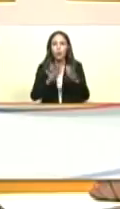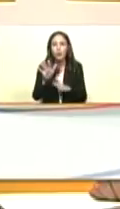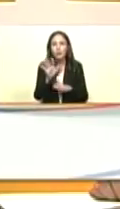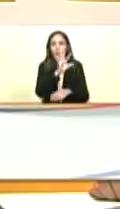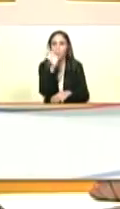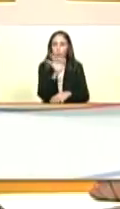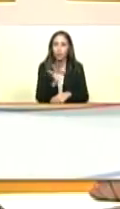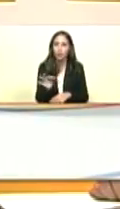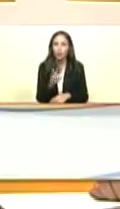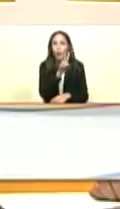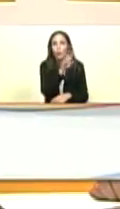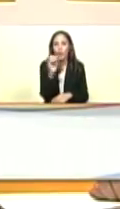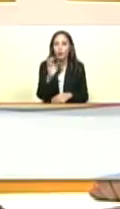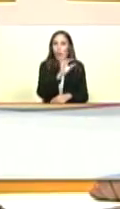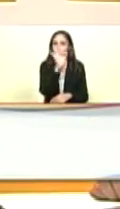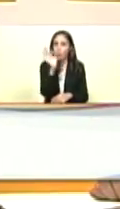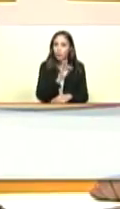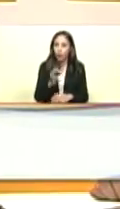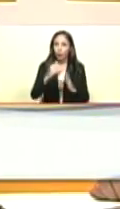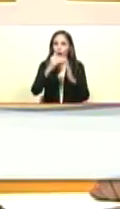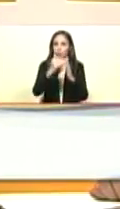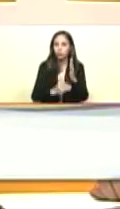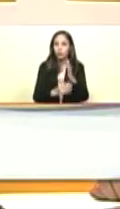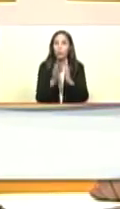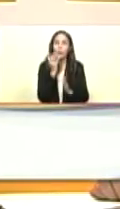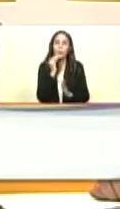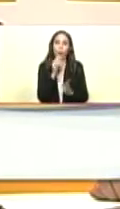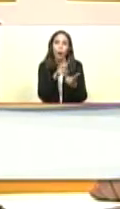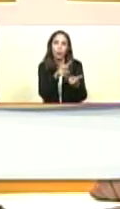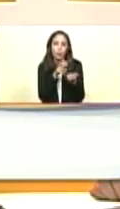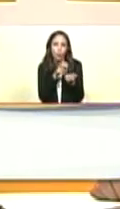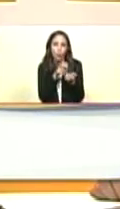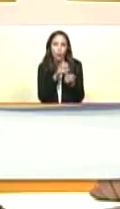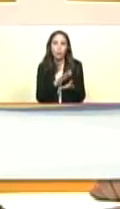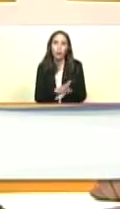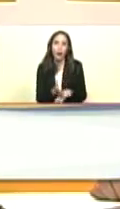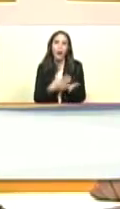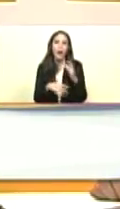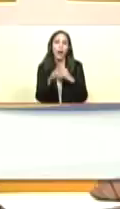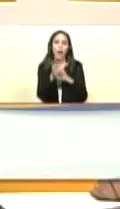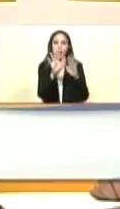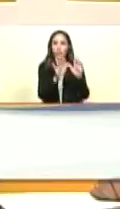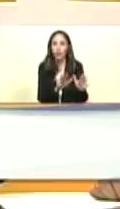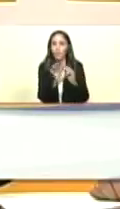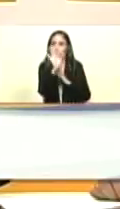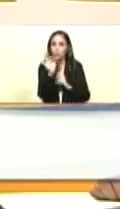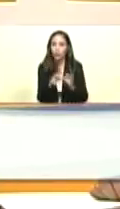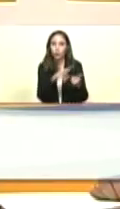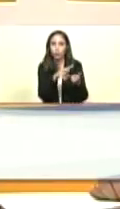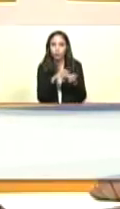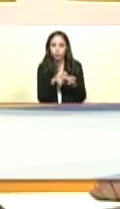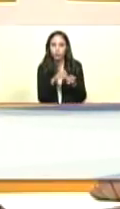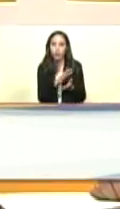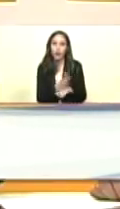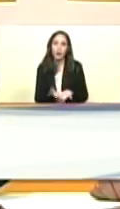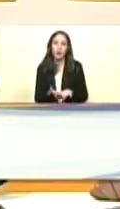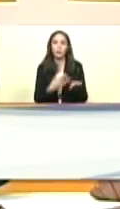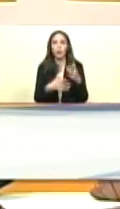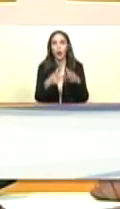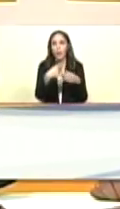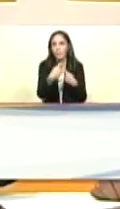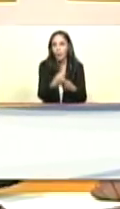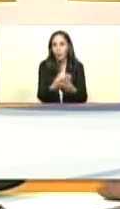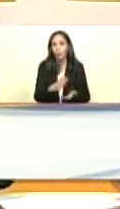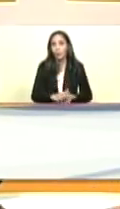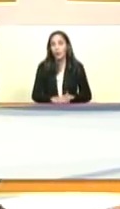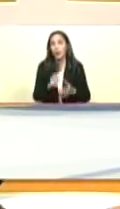empresa, o el patrón, como llaman, patroncito, sea público o privado, te deposita otra parte. La caja de ahorro es una cosa